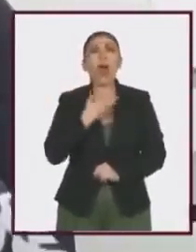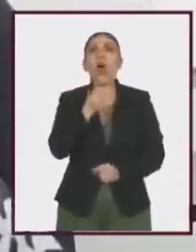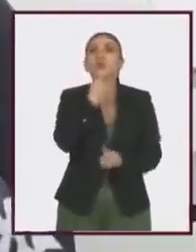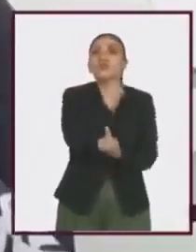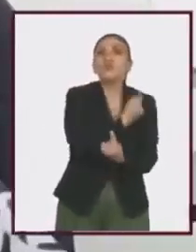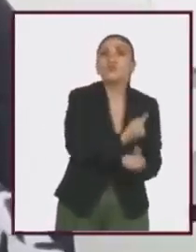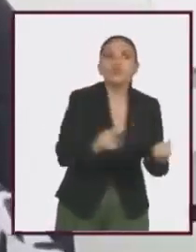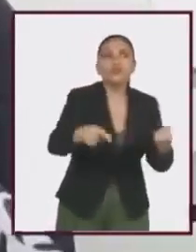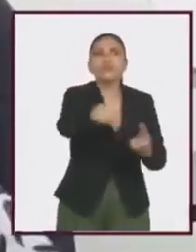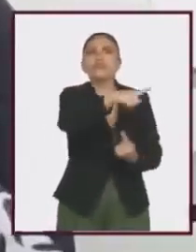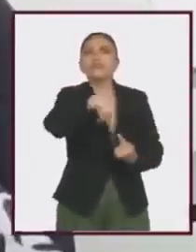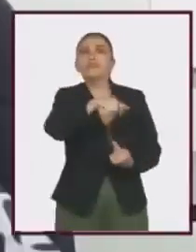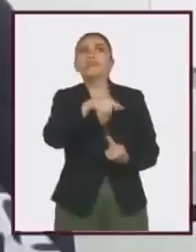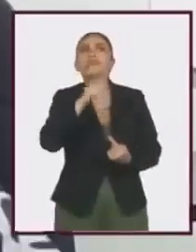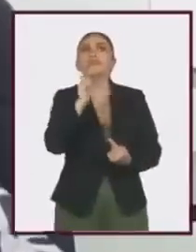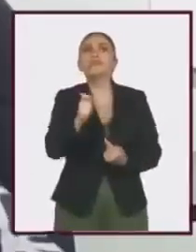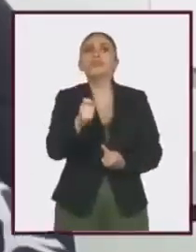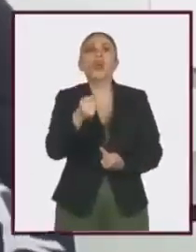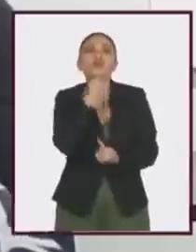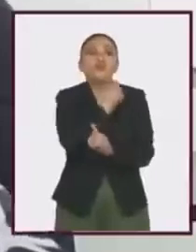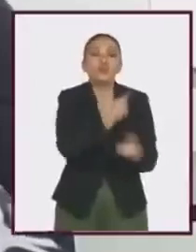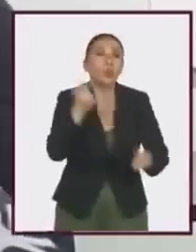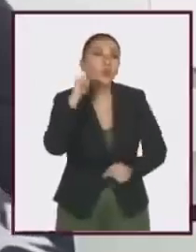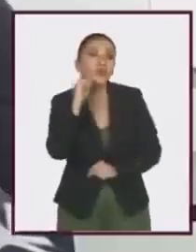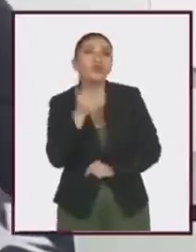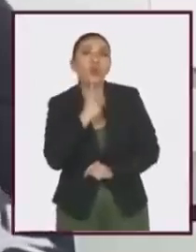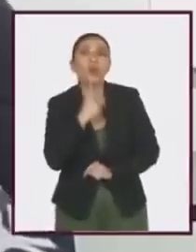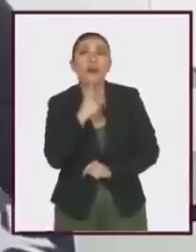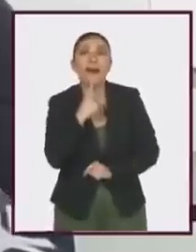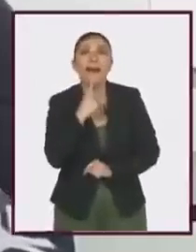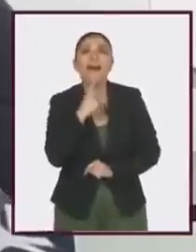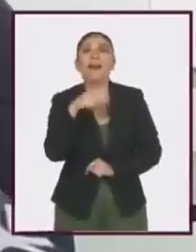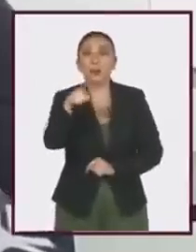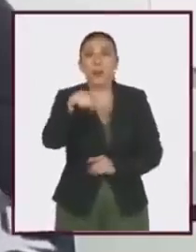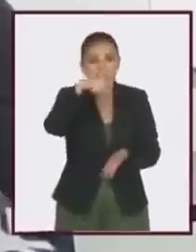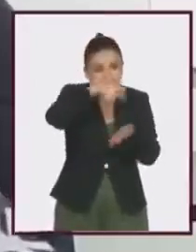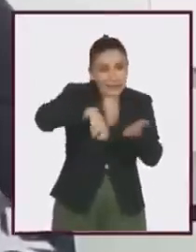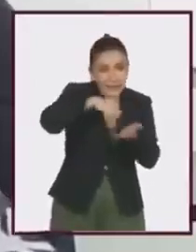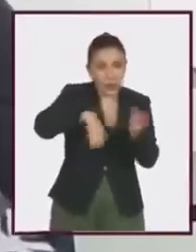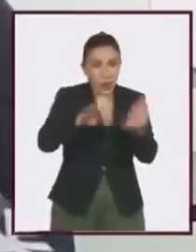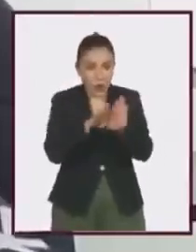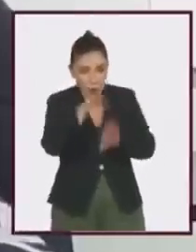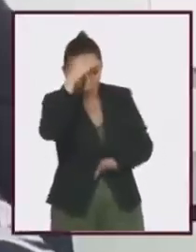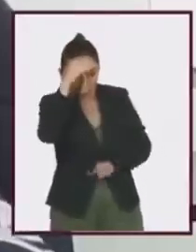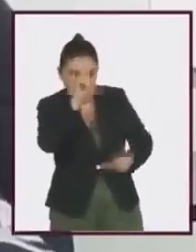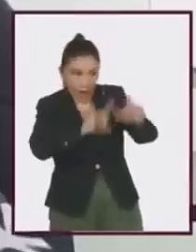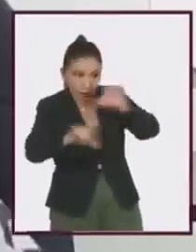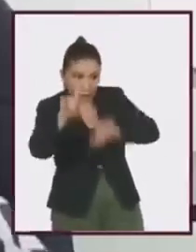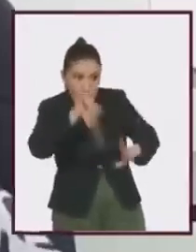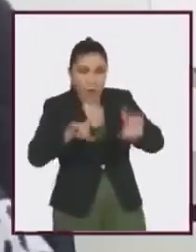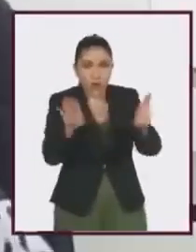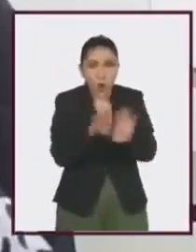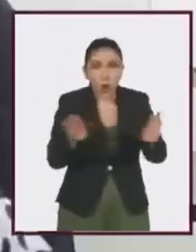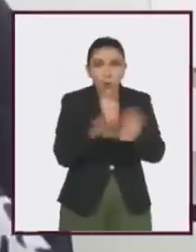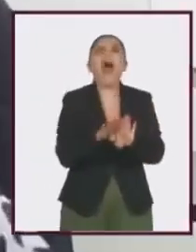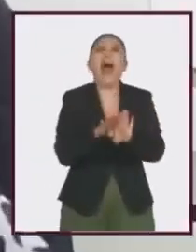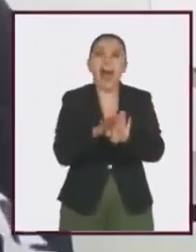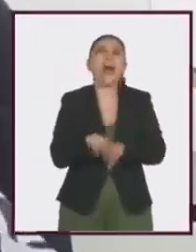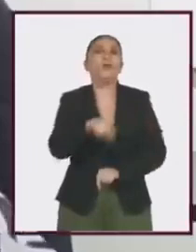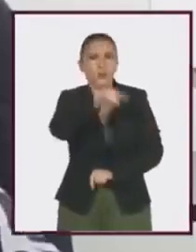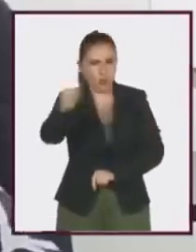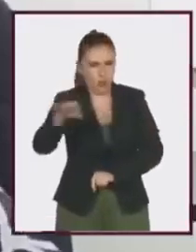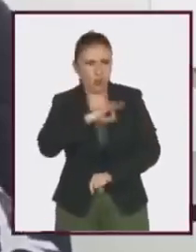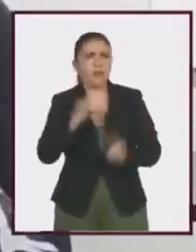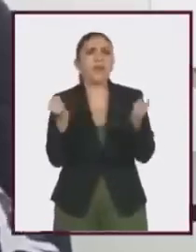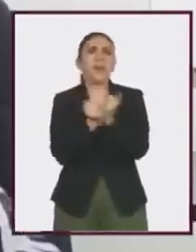niños con niños sordos y van a trabajar con lengua de señas mexicanas, pues también se puede